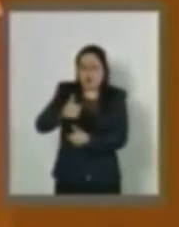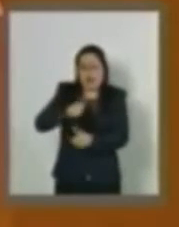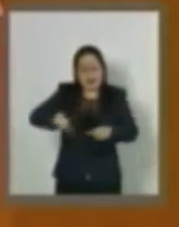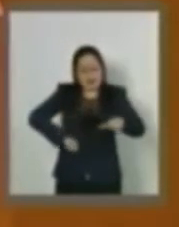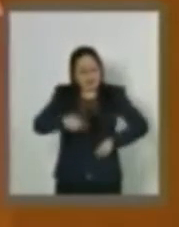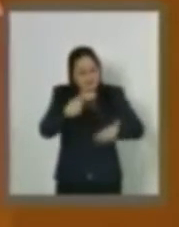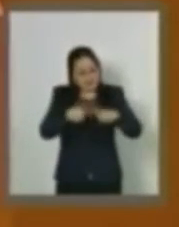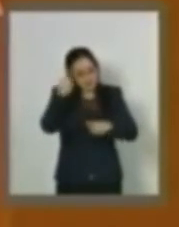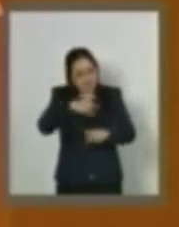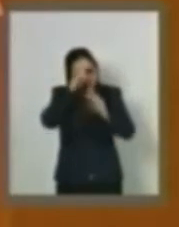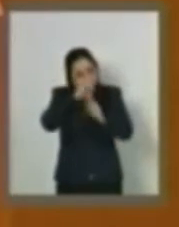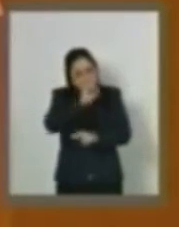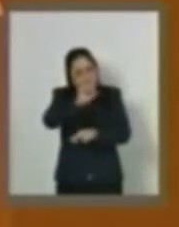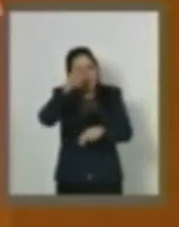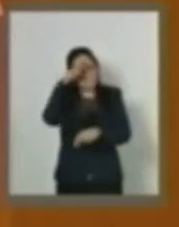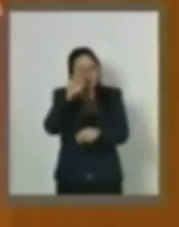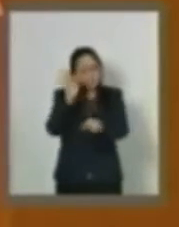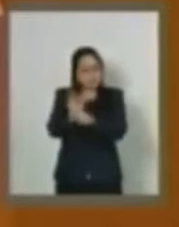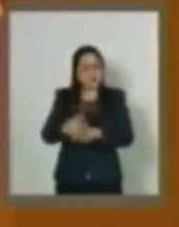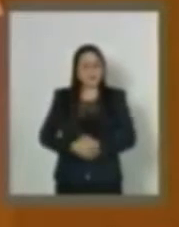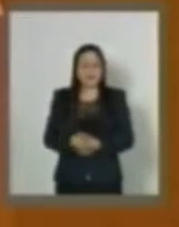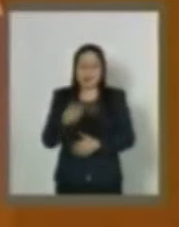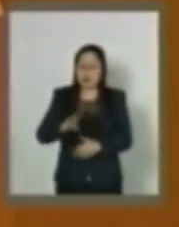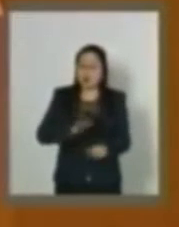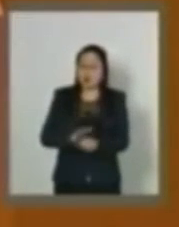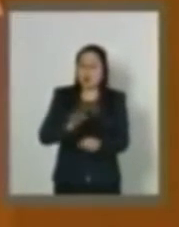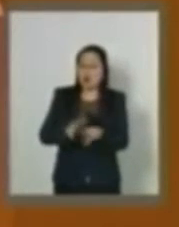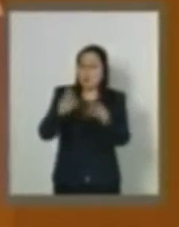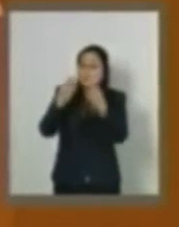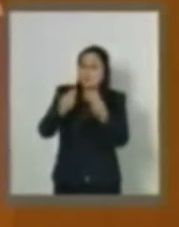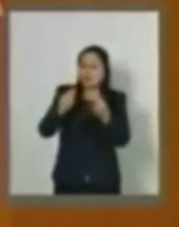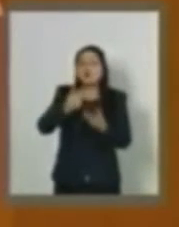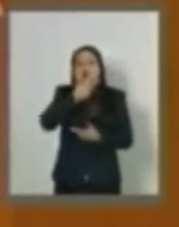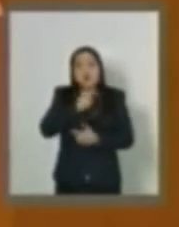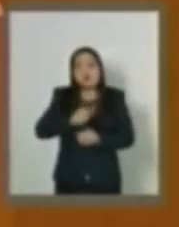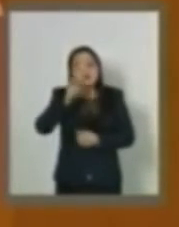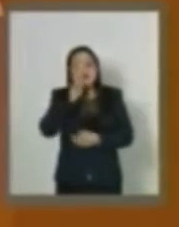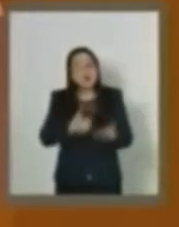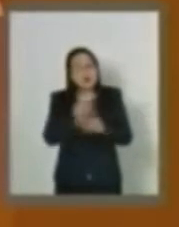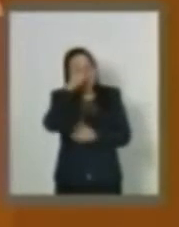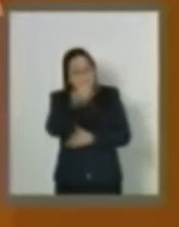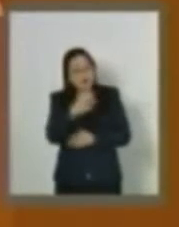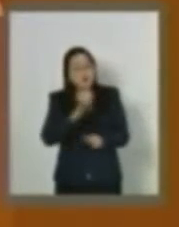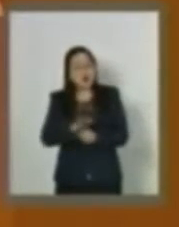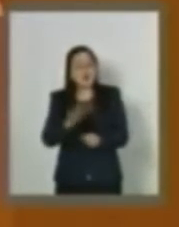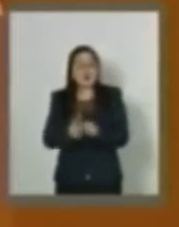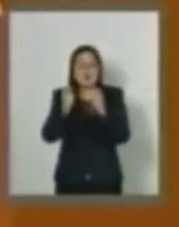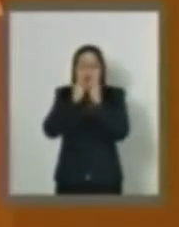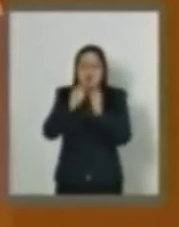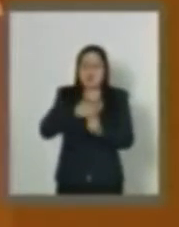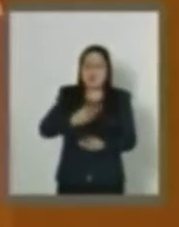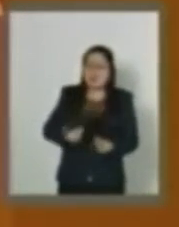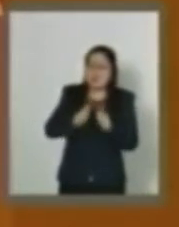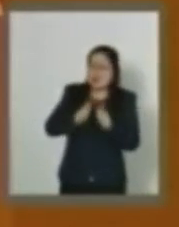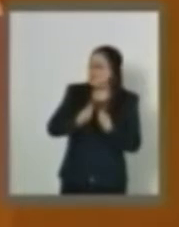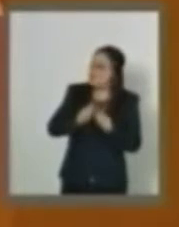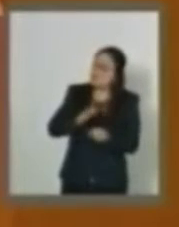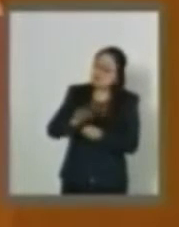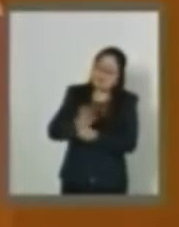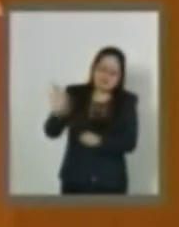con estos cambios que se discutieron hace unos momentos, y pues se prevé que toda la discusión vaya largo, que se prolongue